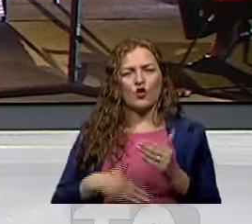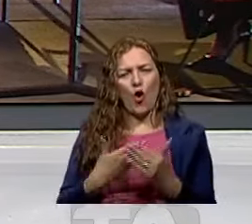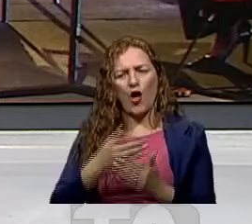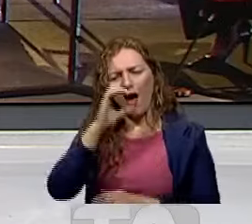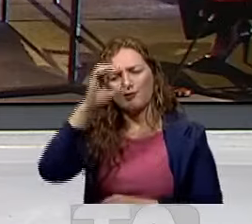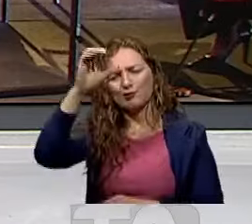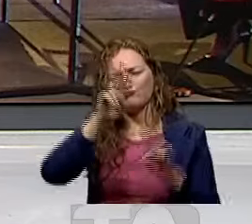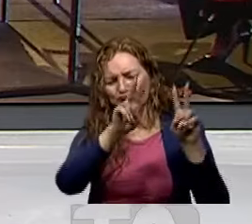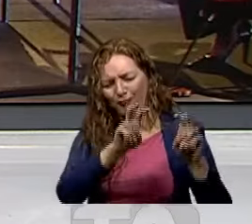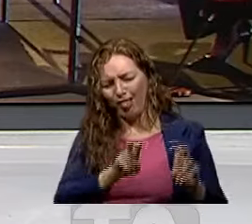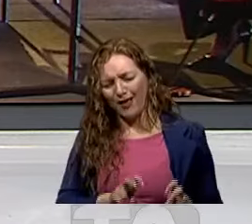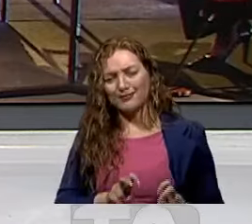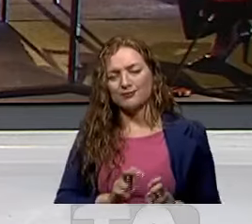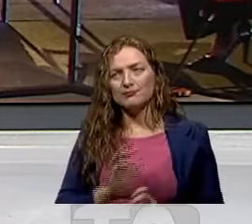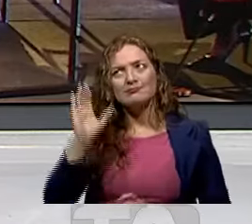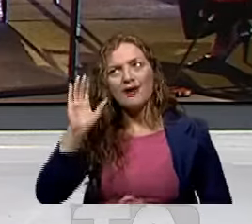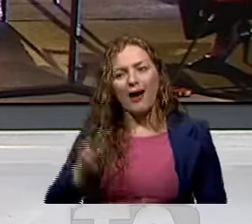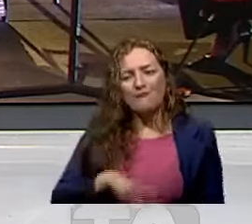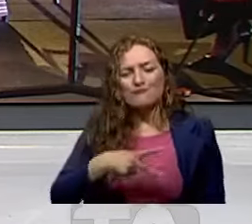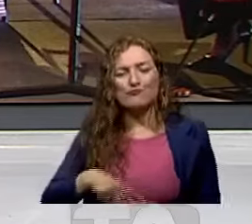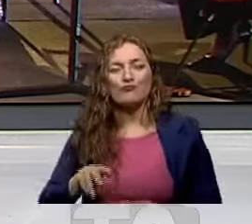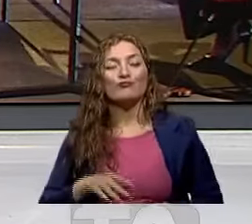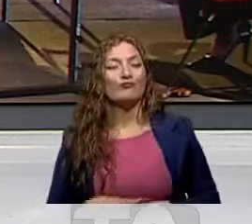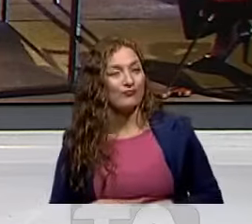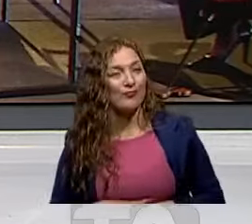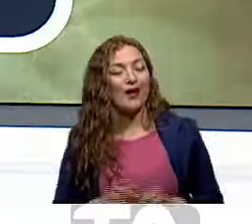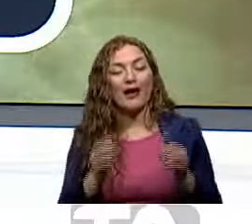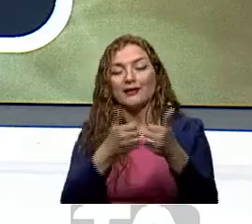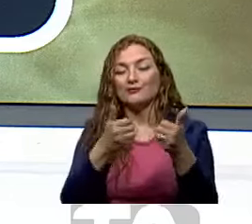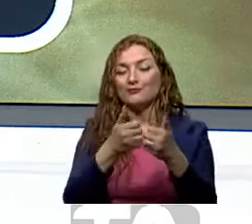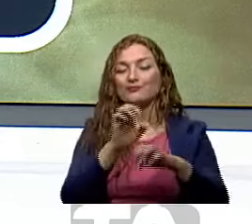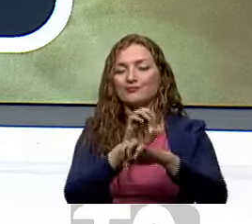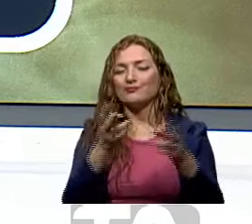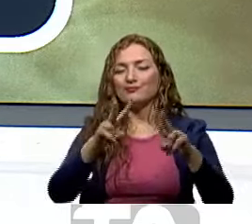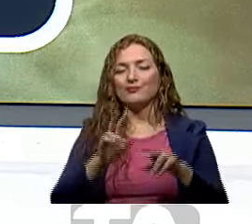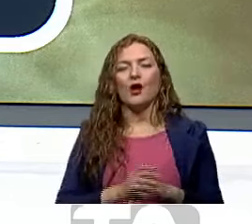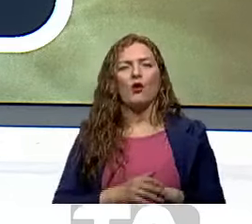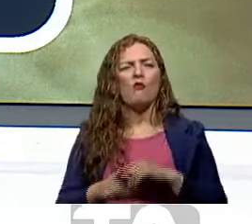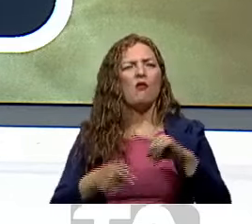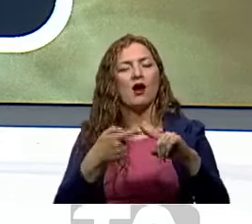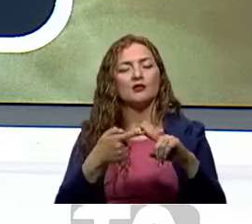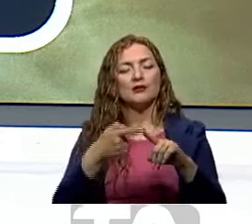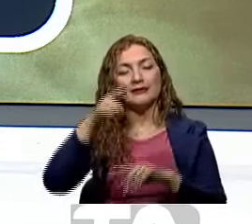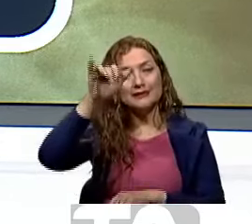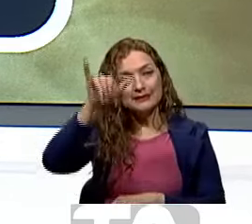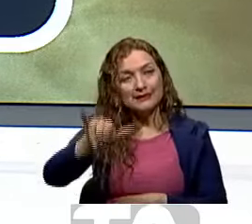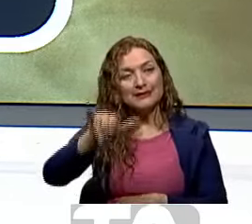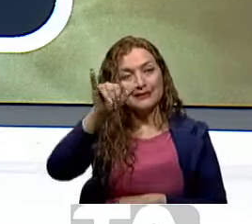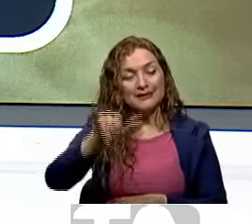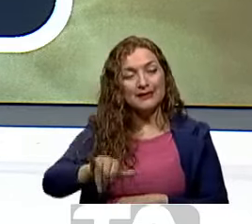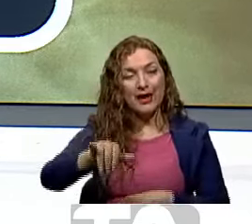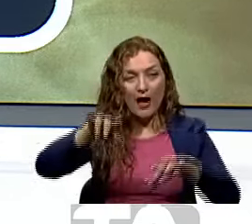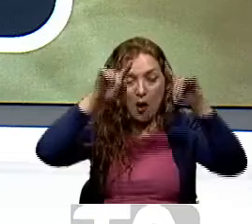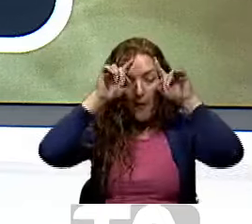para ponernos a bailar y a zapatear. Habrán bandas ecuatorianas también. El concierto será este sábado en la Plaza